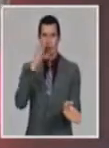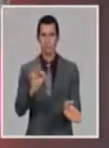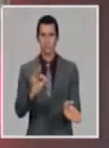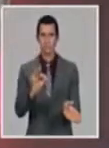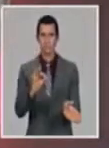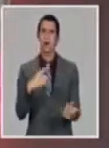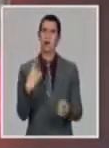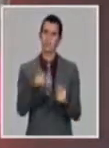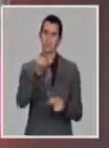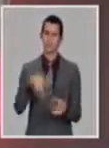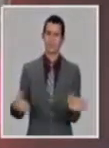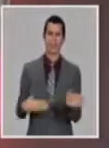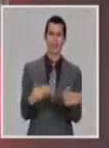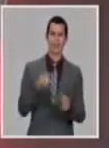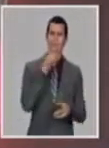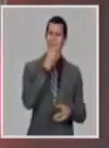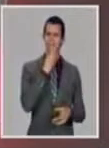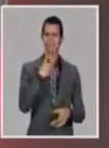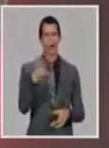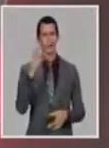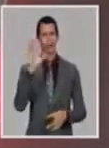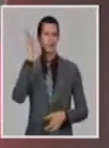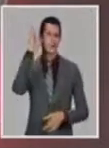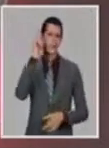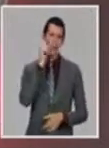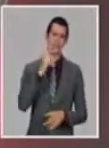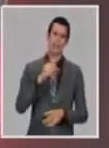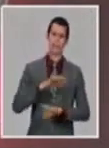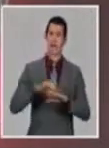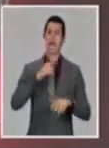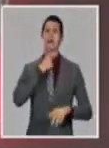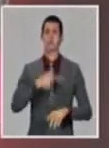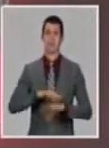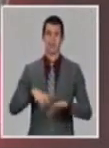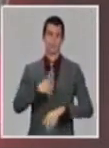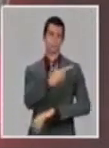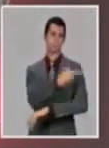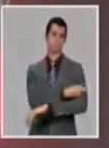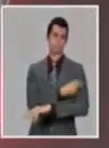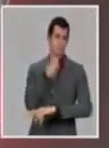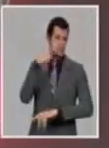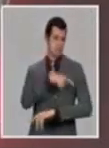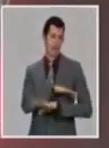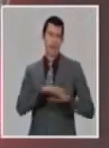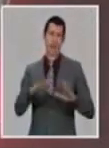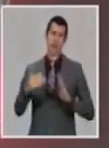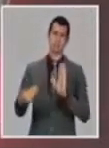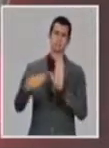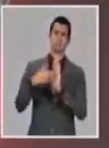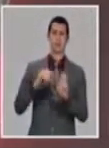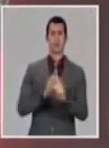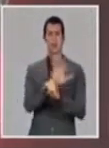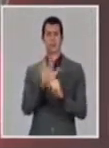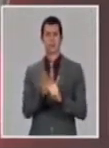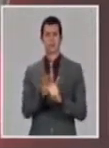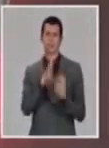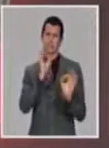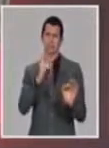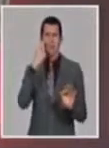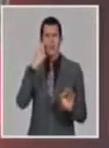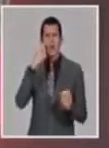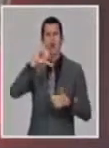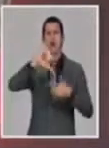de su familia, aunque sí hay que decir que gran parte de la población lo ha entendido. Y yo me atrevería a